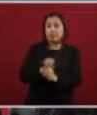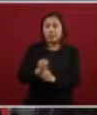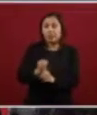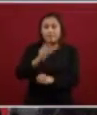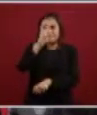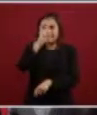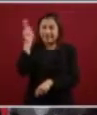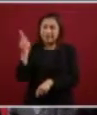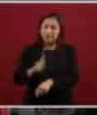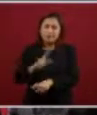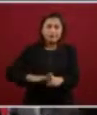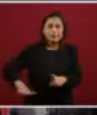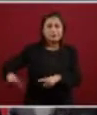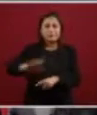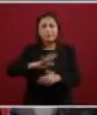entonces